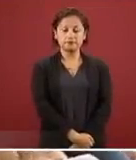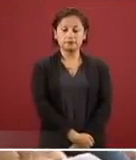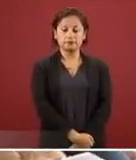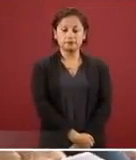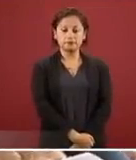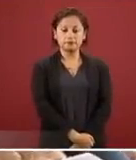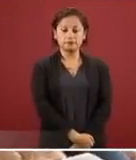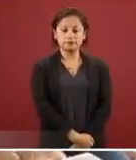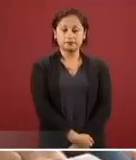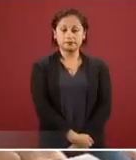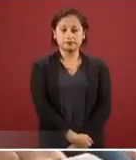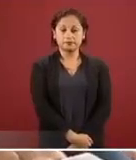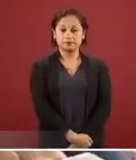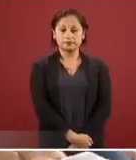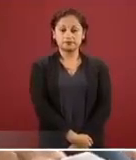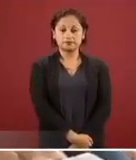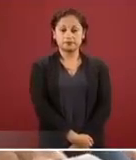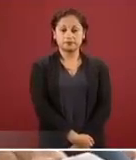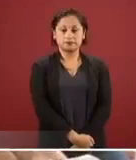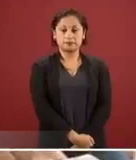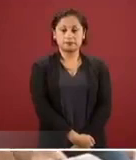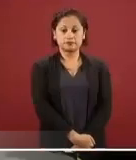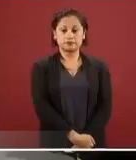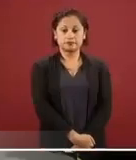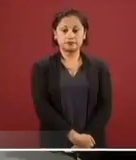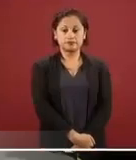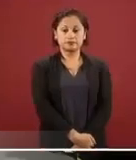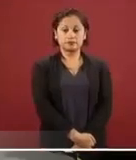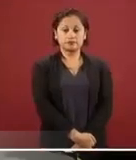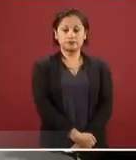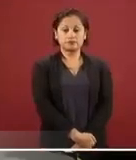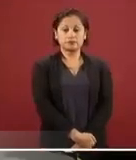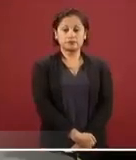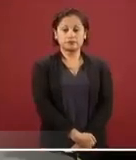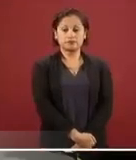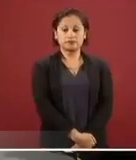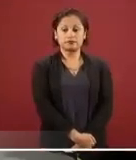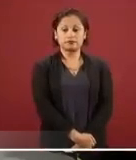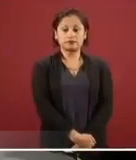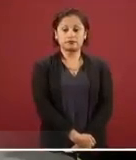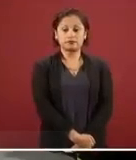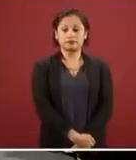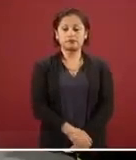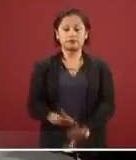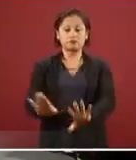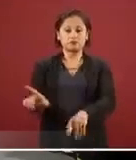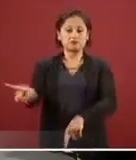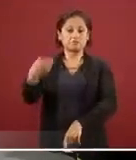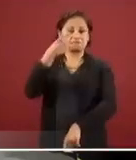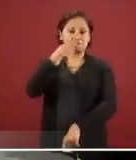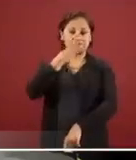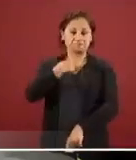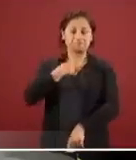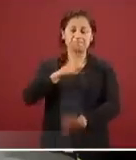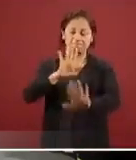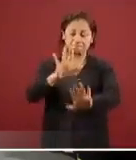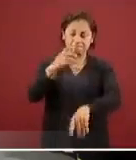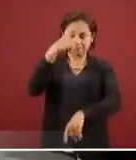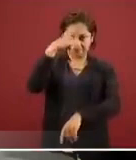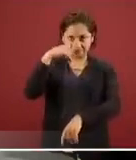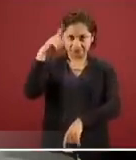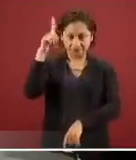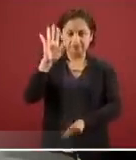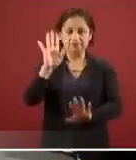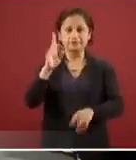un criminal, se le conoce como un criminal, un hacker. Me la pones fácil. A ver.